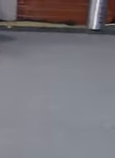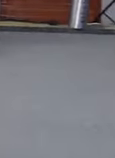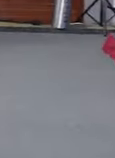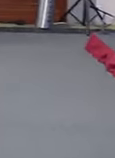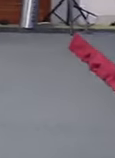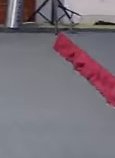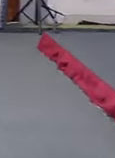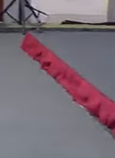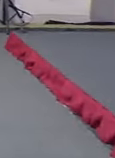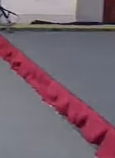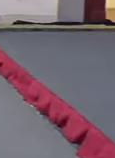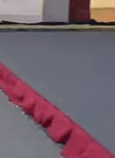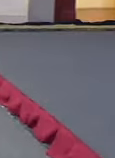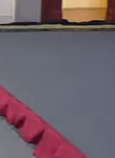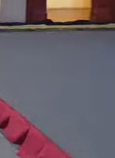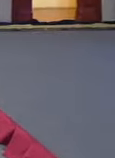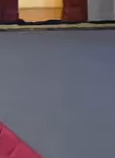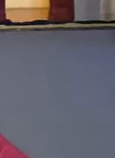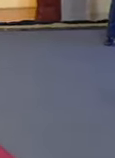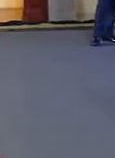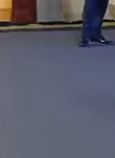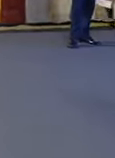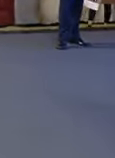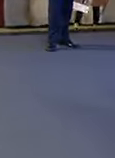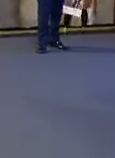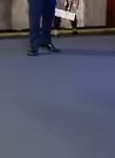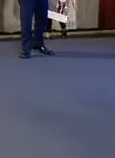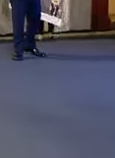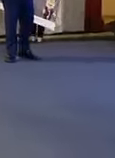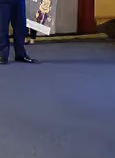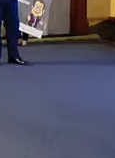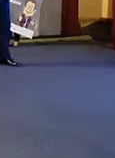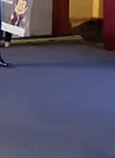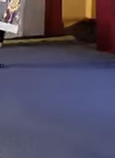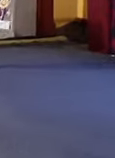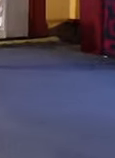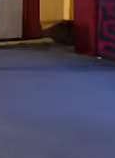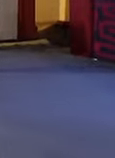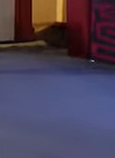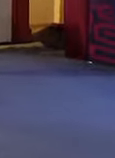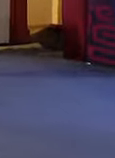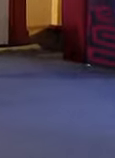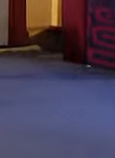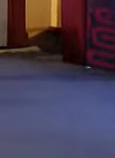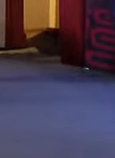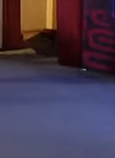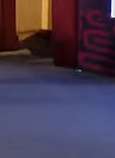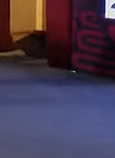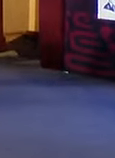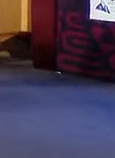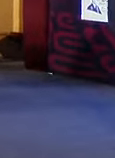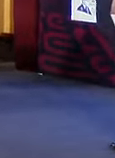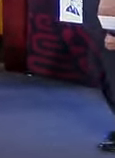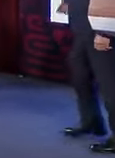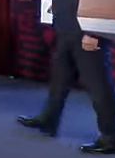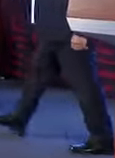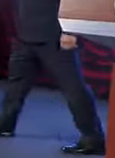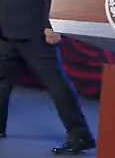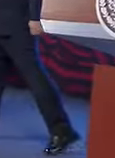trimestre nos dieron en el caso del diésel, un precio de 24 pesos con 53 centavos en promedio.